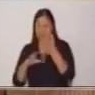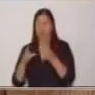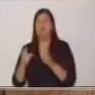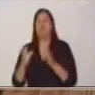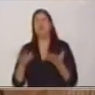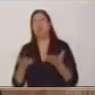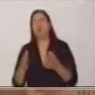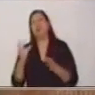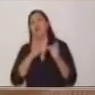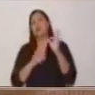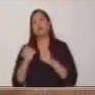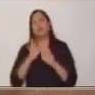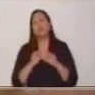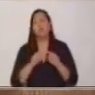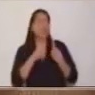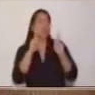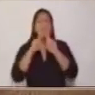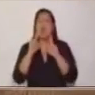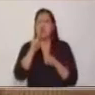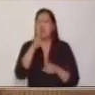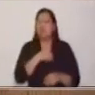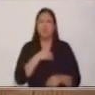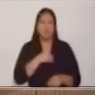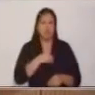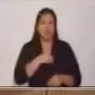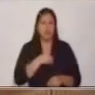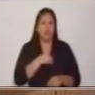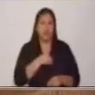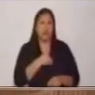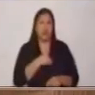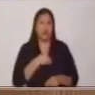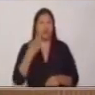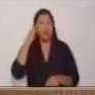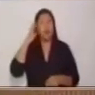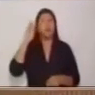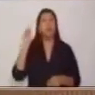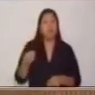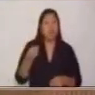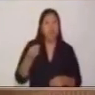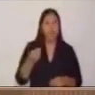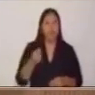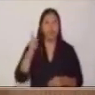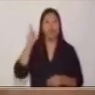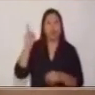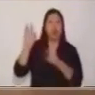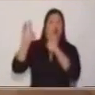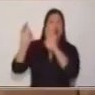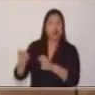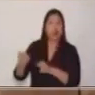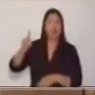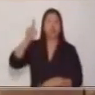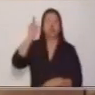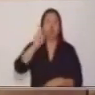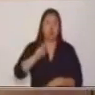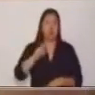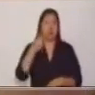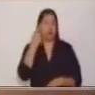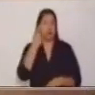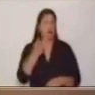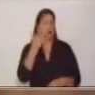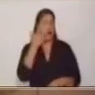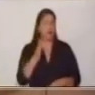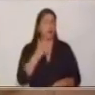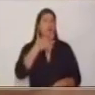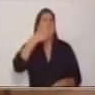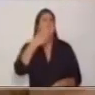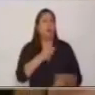hablando, para que puedan comprobar los lectores en otras fuentes lo que nosotros estamos diciendo. Y